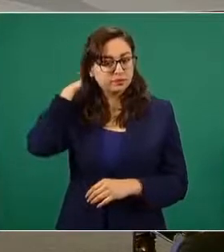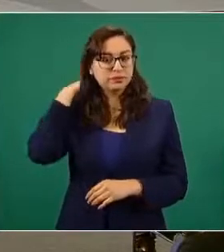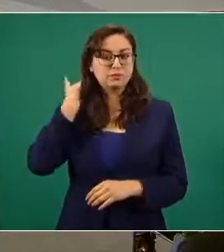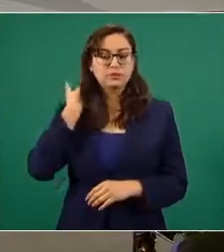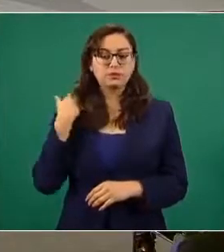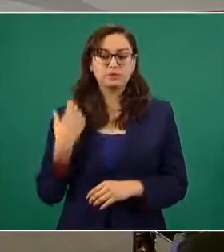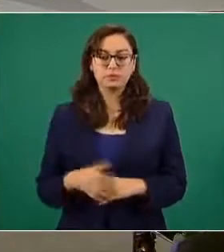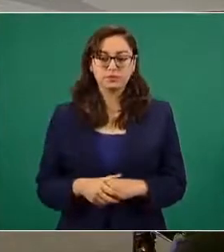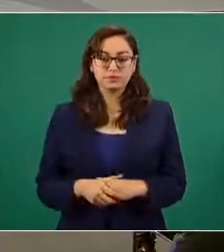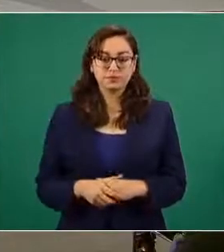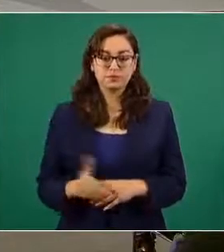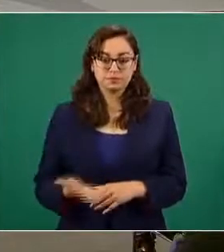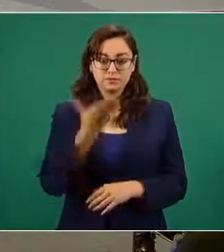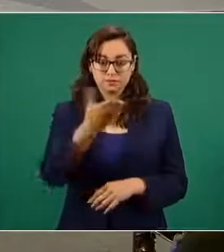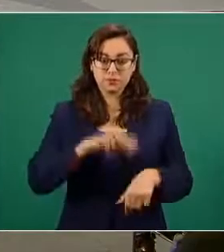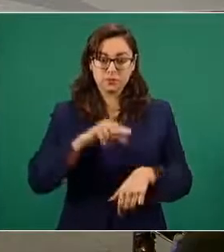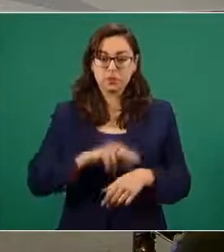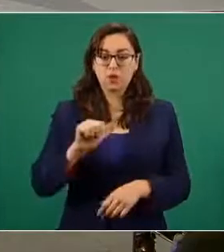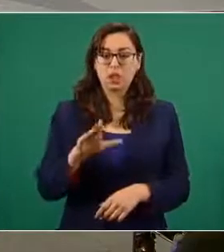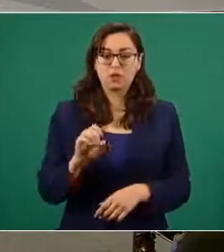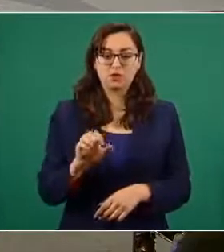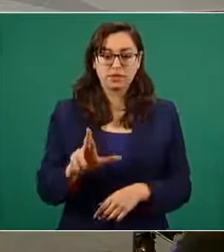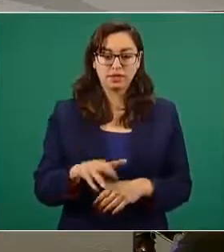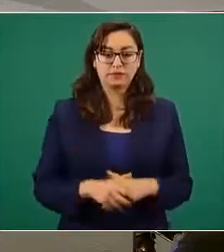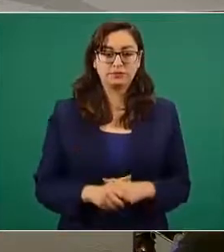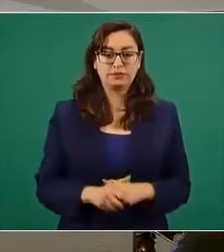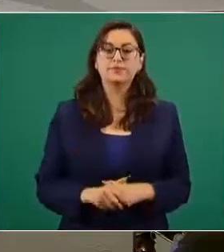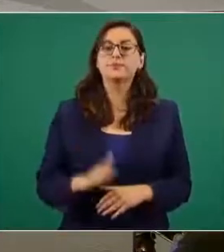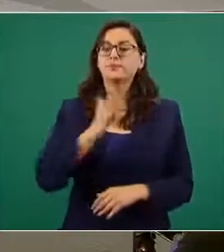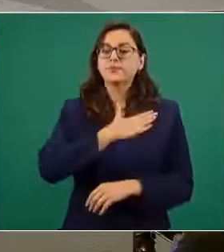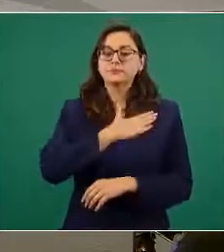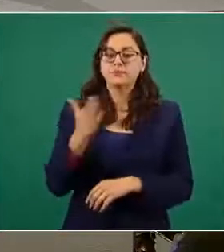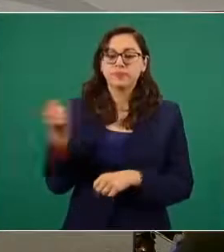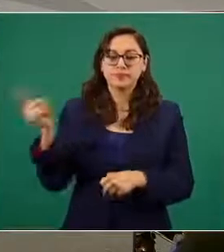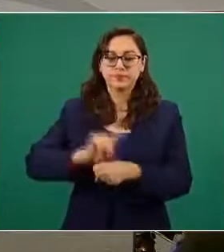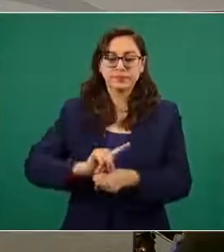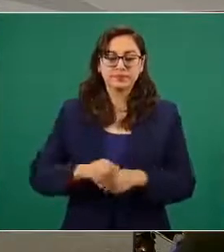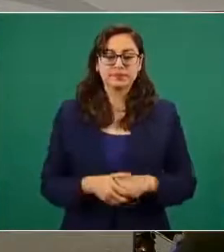Adelante, doctor Alcocer. Muy buenos días. Muy buenos días.